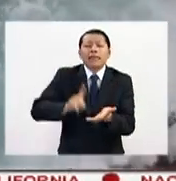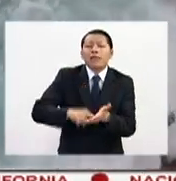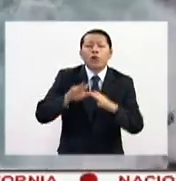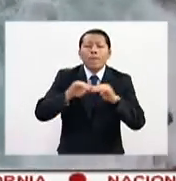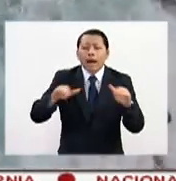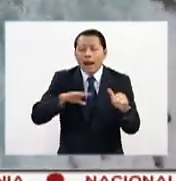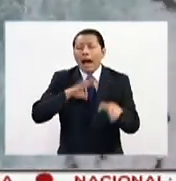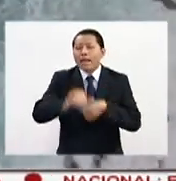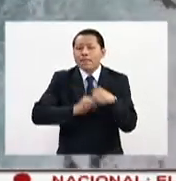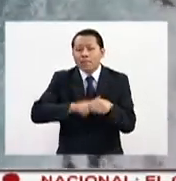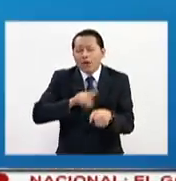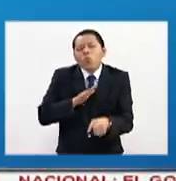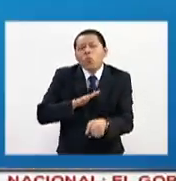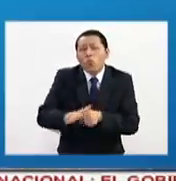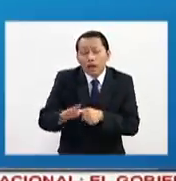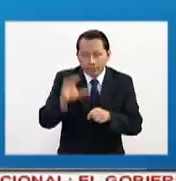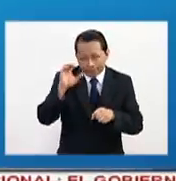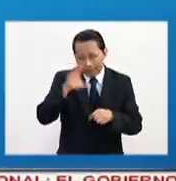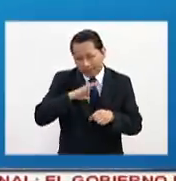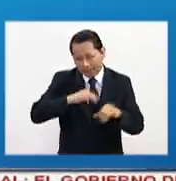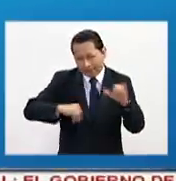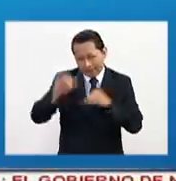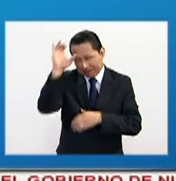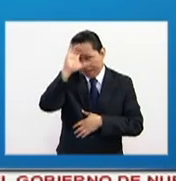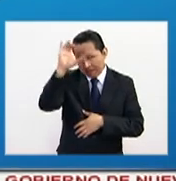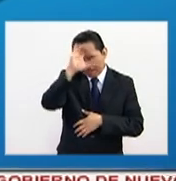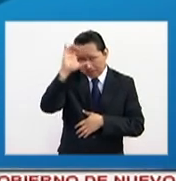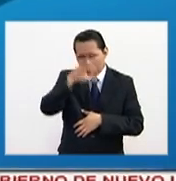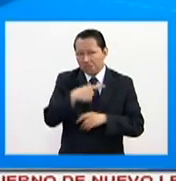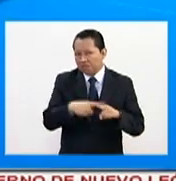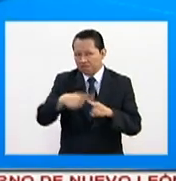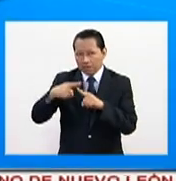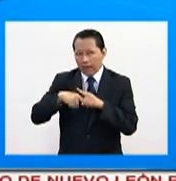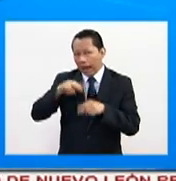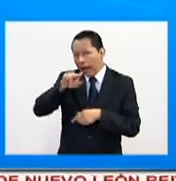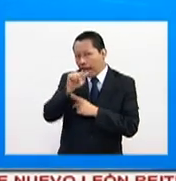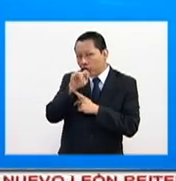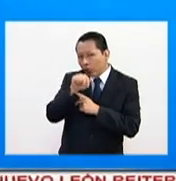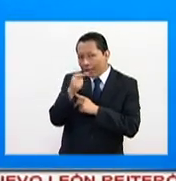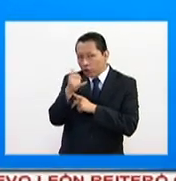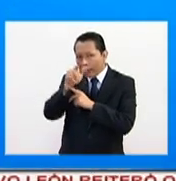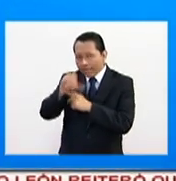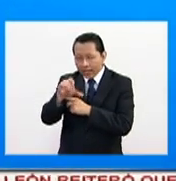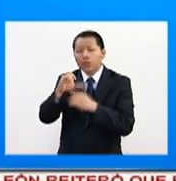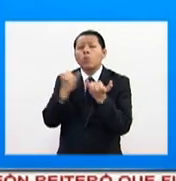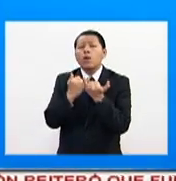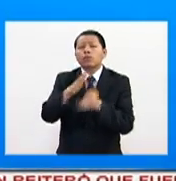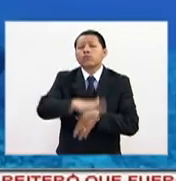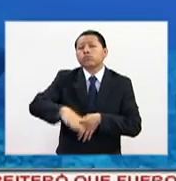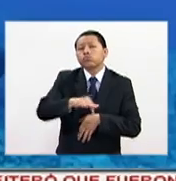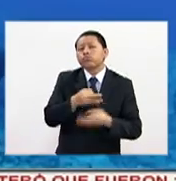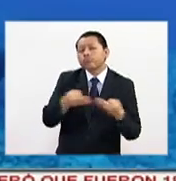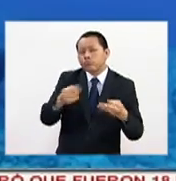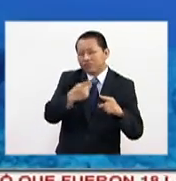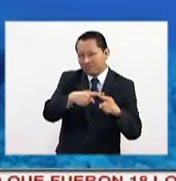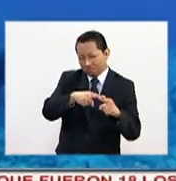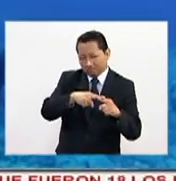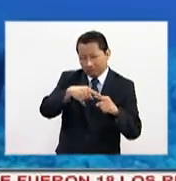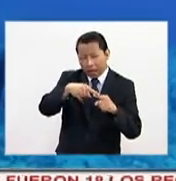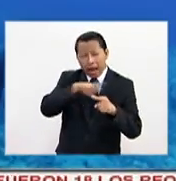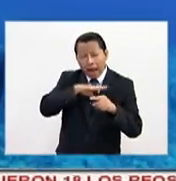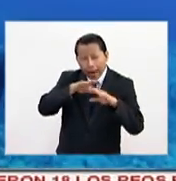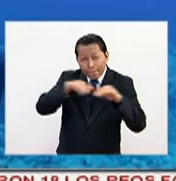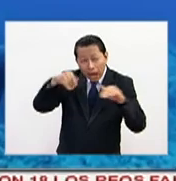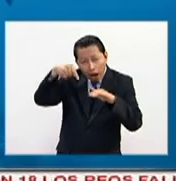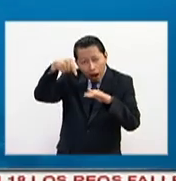lugar, científicos del programa Pristine Seas de National Geographic y el Instituto de Oceanografía Scripps se sumergieron